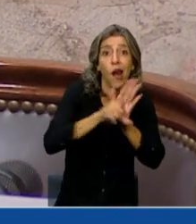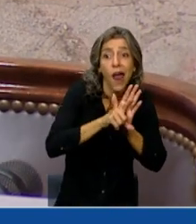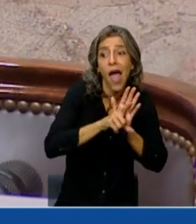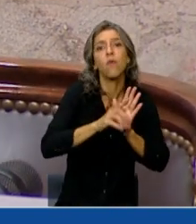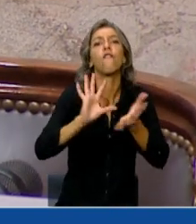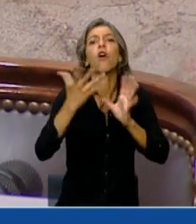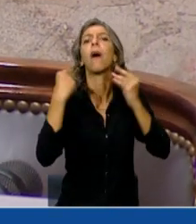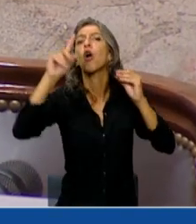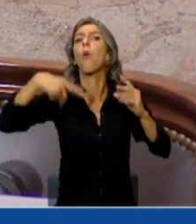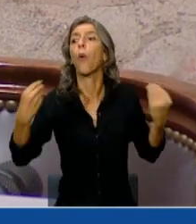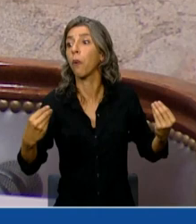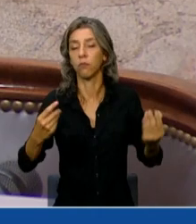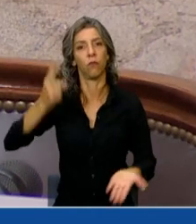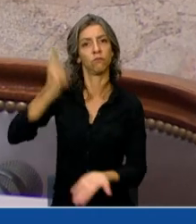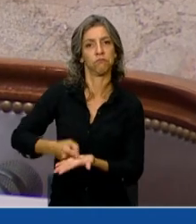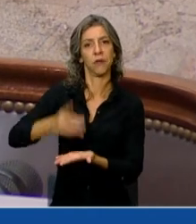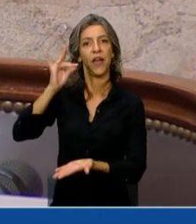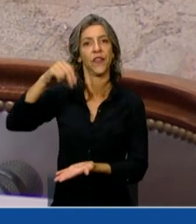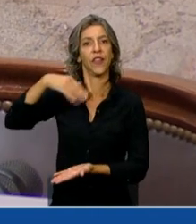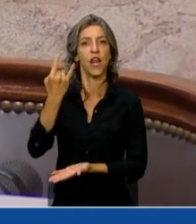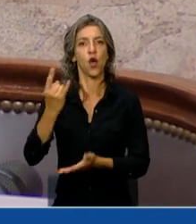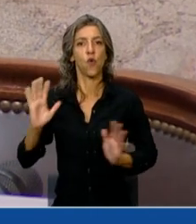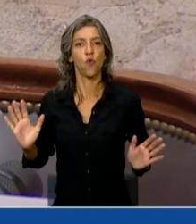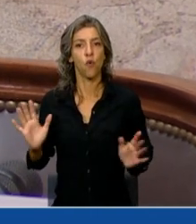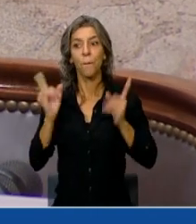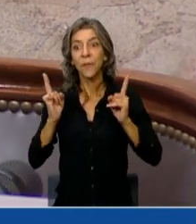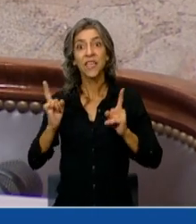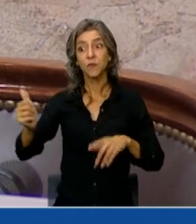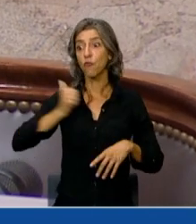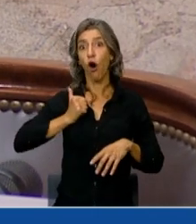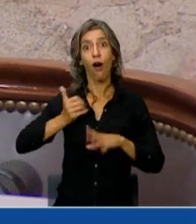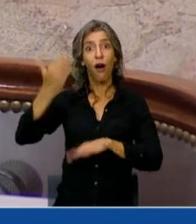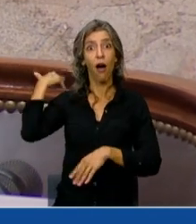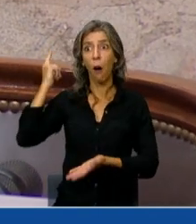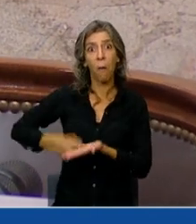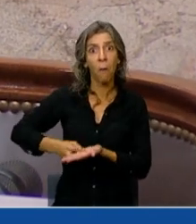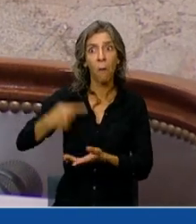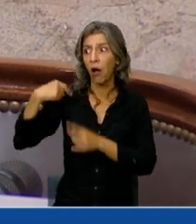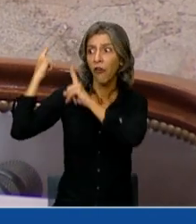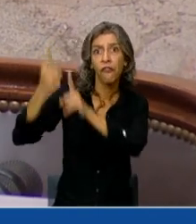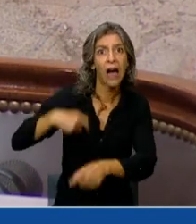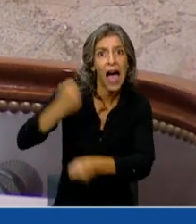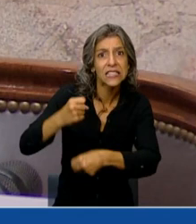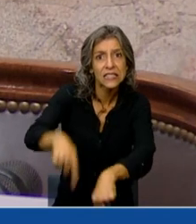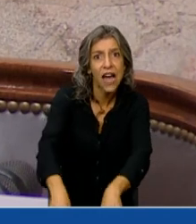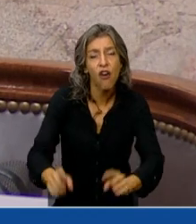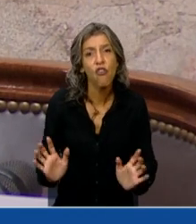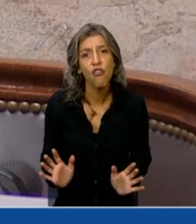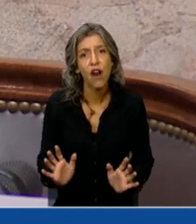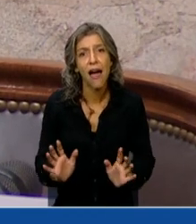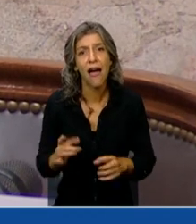la dictadura y que por lo tanto sostienen gran parte de todos esos negocios y esa política contra los